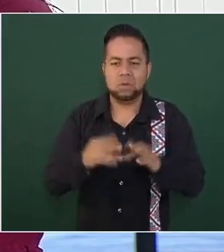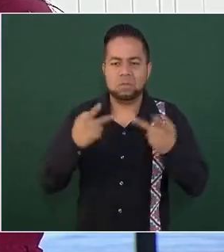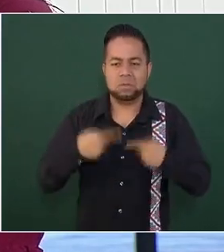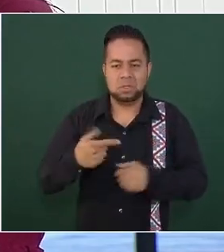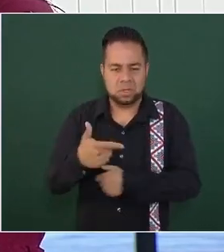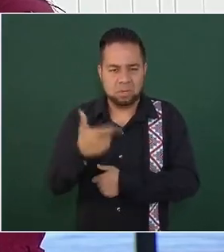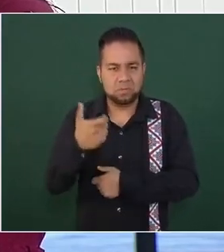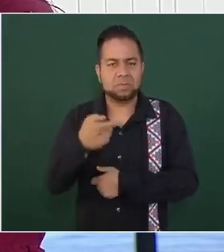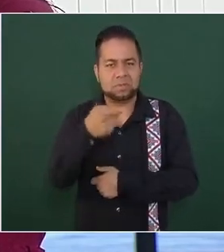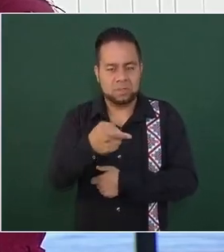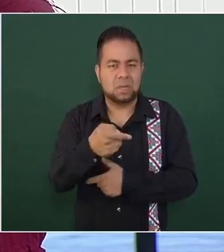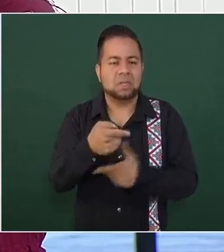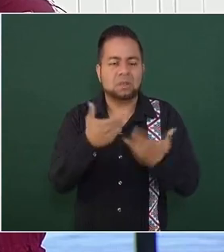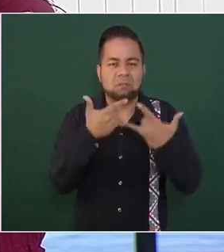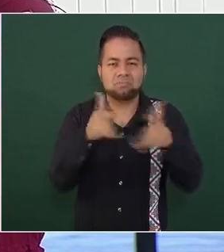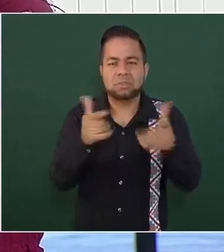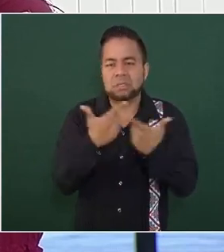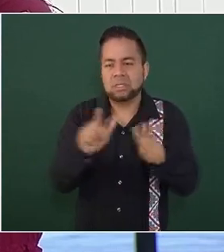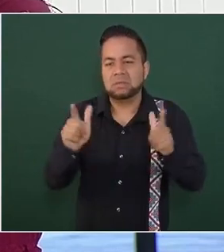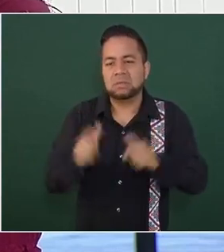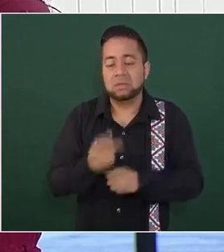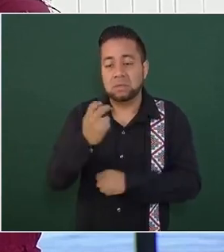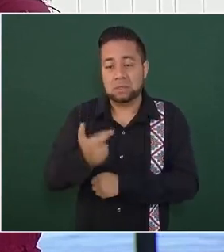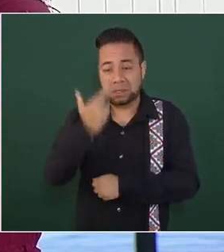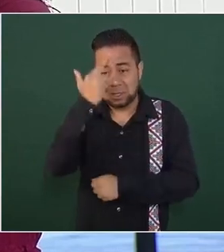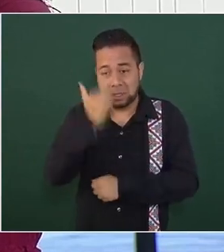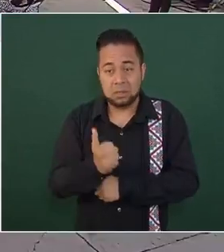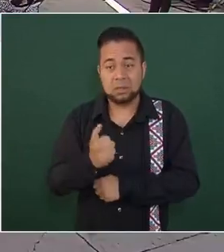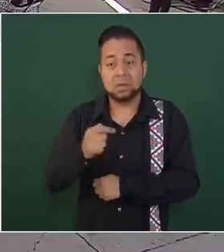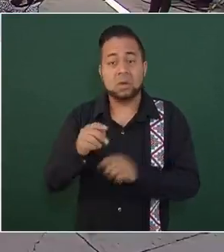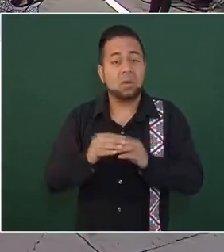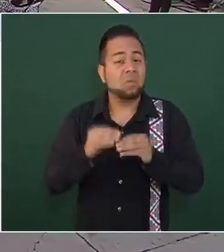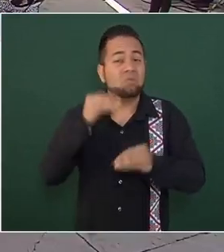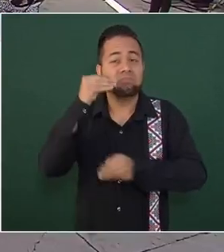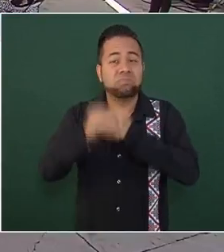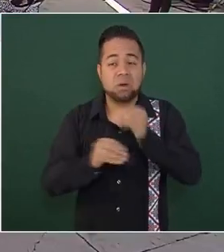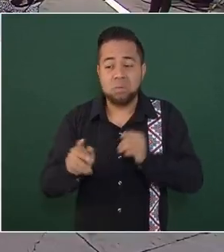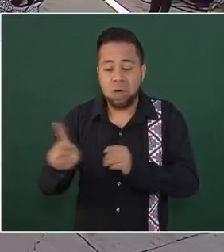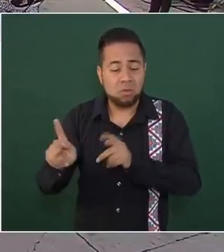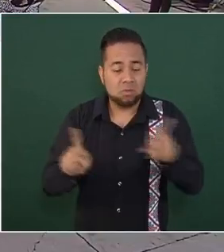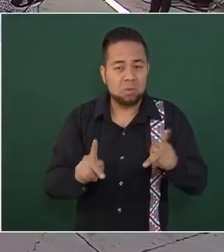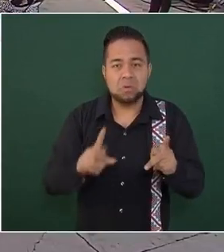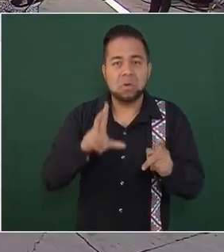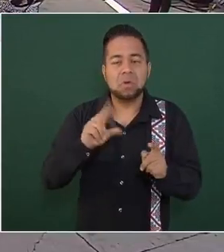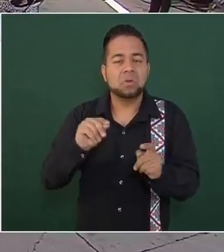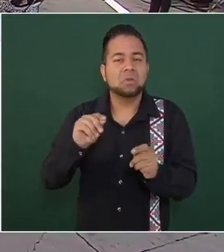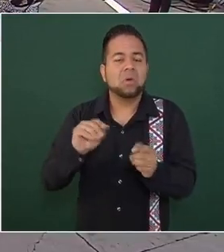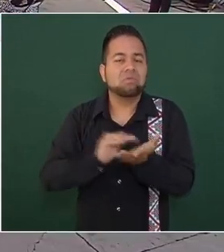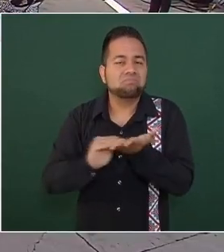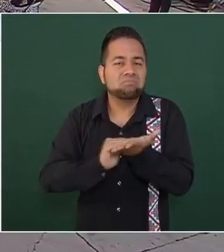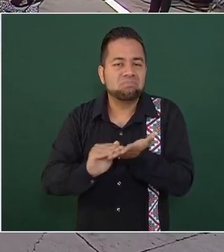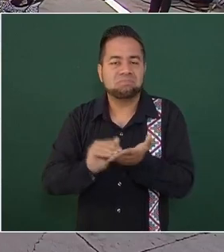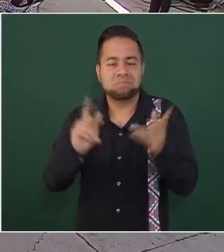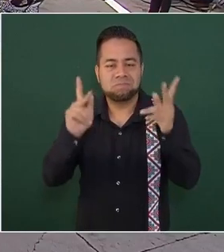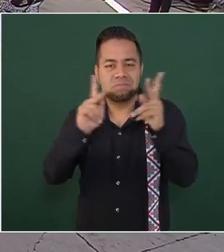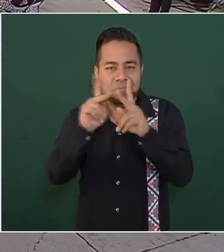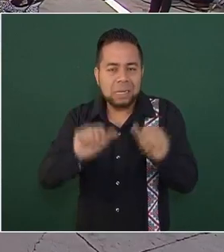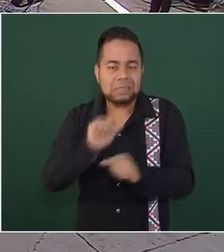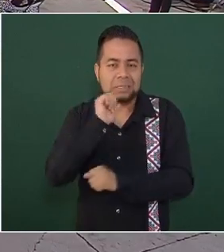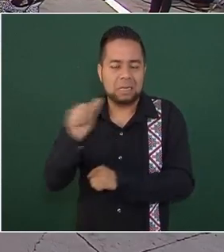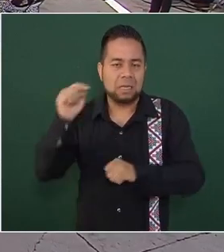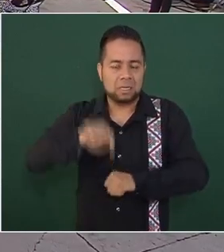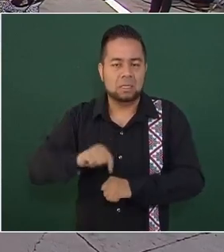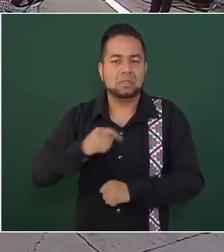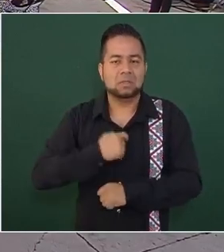asesinos es por eso que los enfrentamientos entre los pueblos no se compone también aquí pero aquí